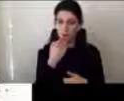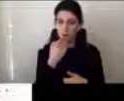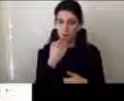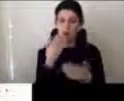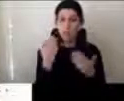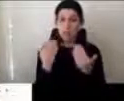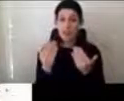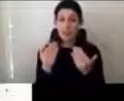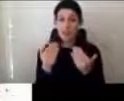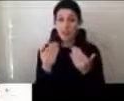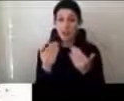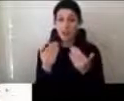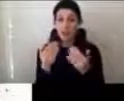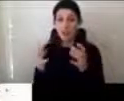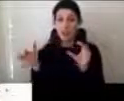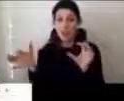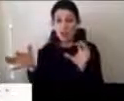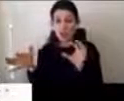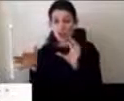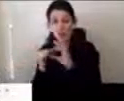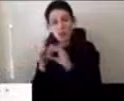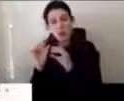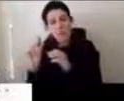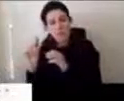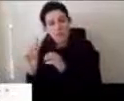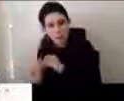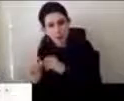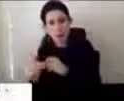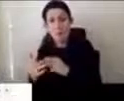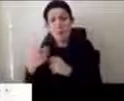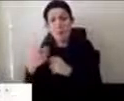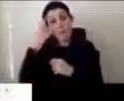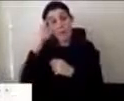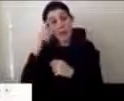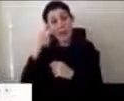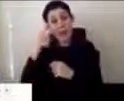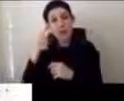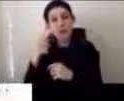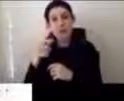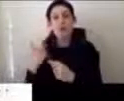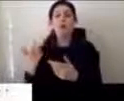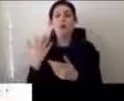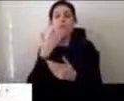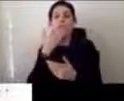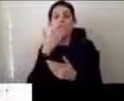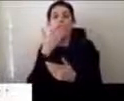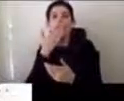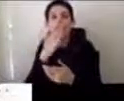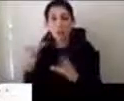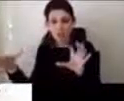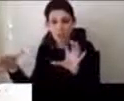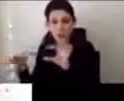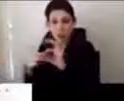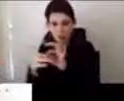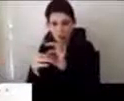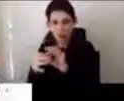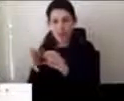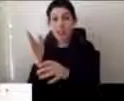conectividad para que las conexiones que quedan sean más eficientes. El sistema entonces se